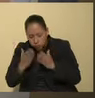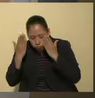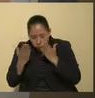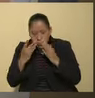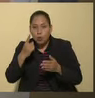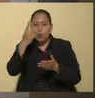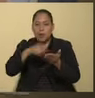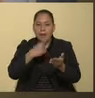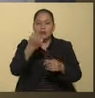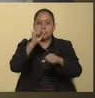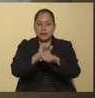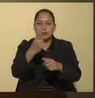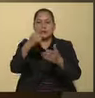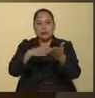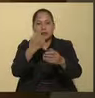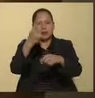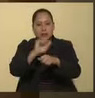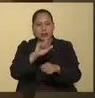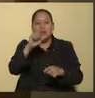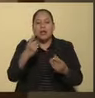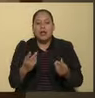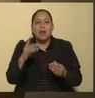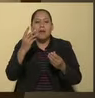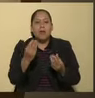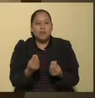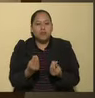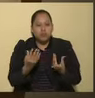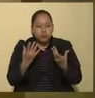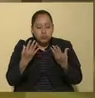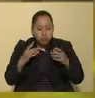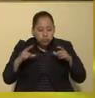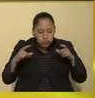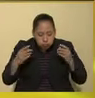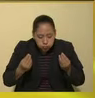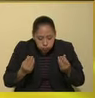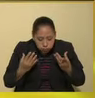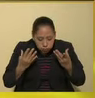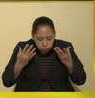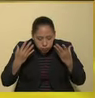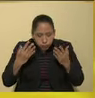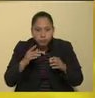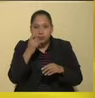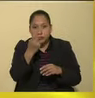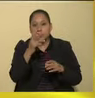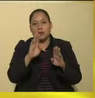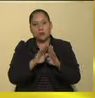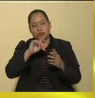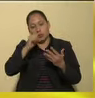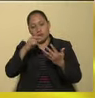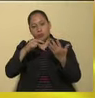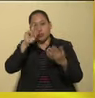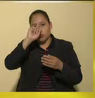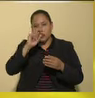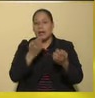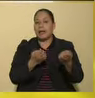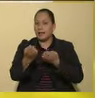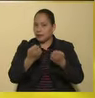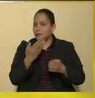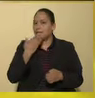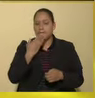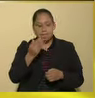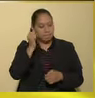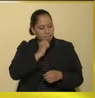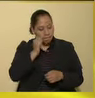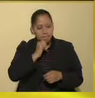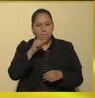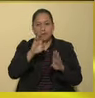a la semana, lo acompañan con una vaporización que también va a eliminar las impurezas en la piel. Y ahí van otros tips. Hacer ejercicio es buenísimo